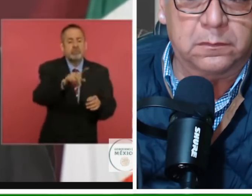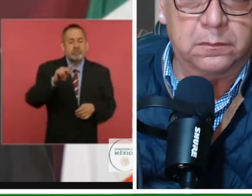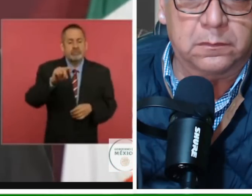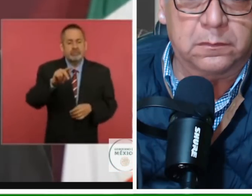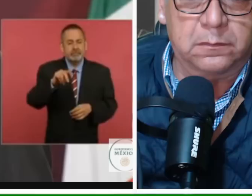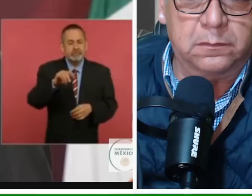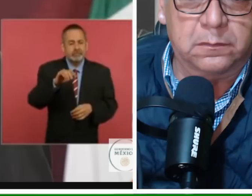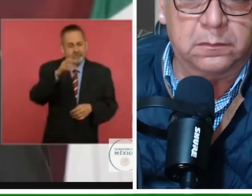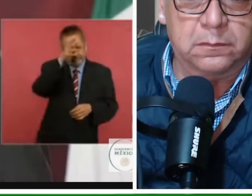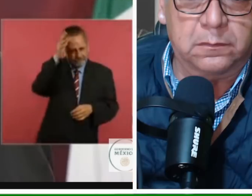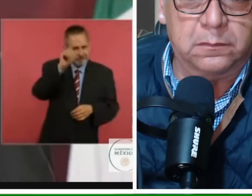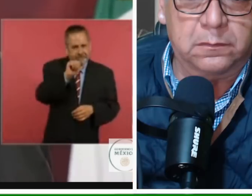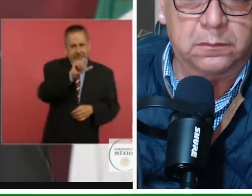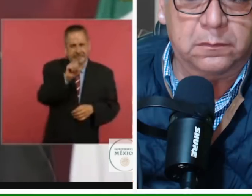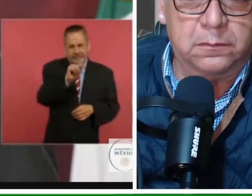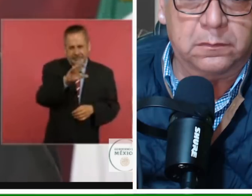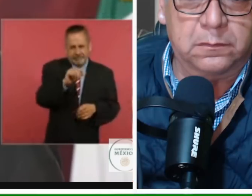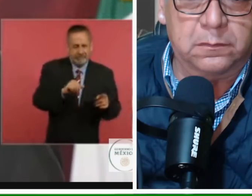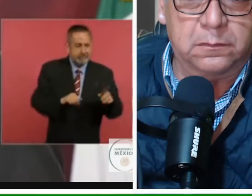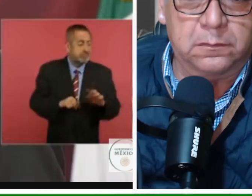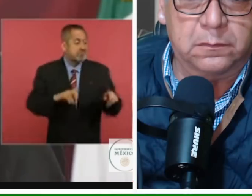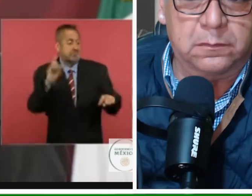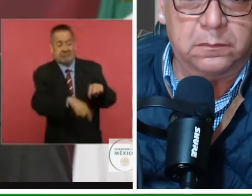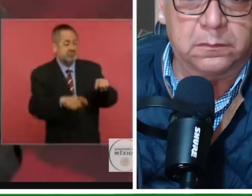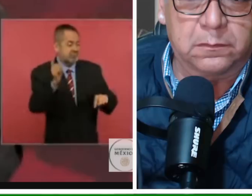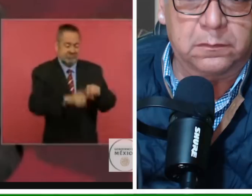no vamos a pedir, quítenlos,